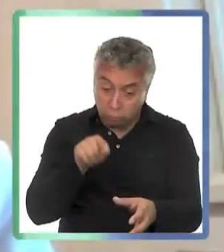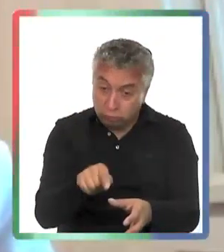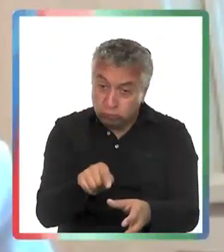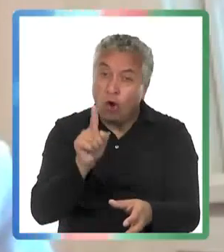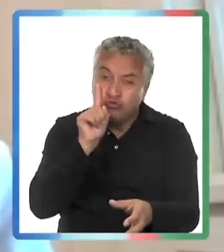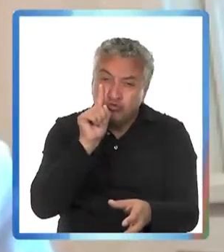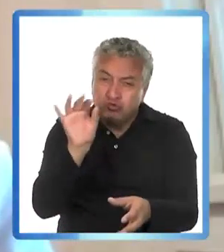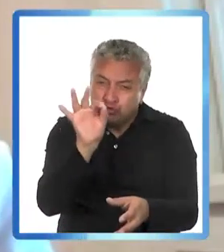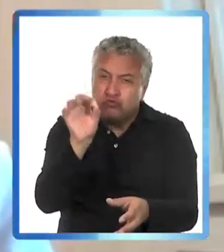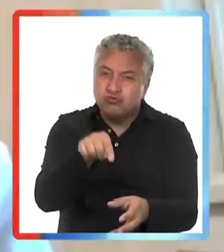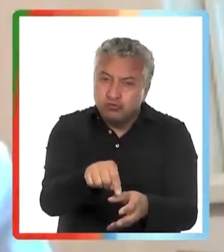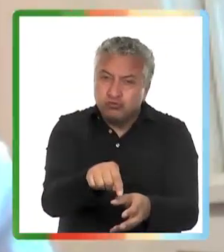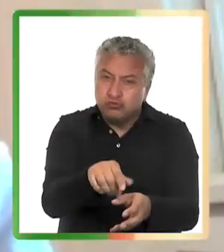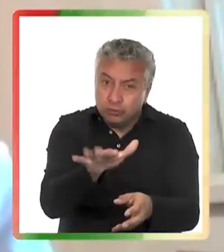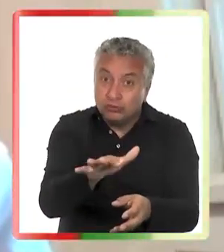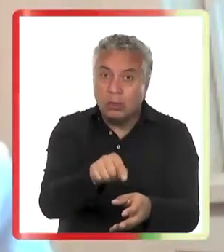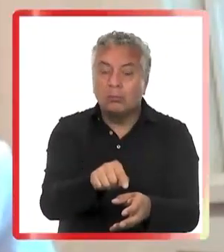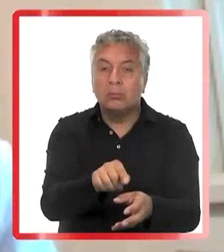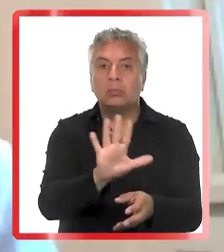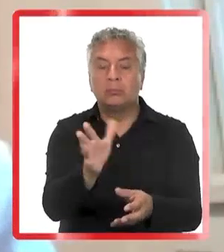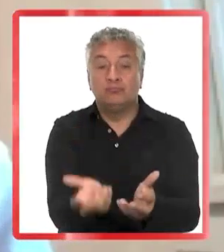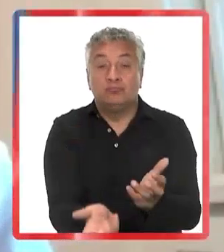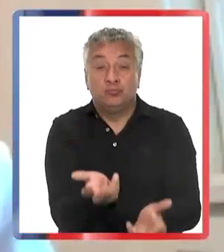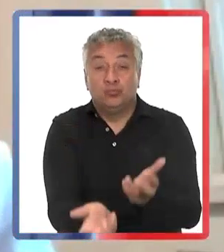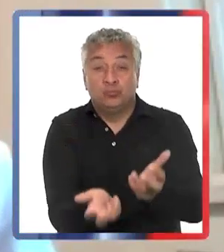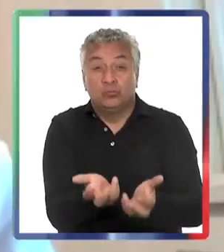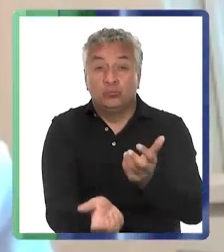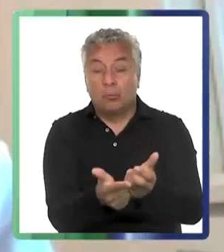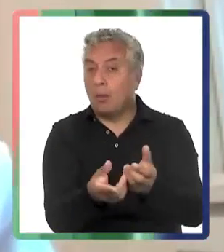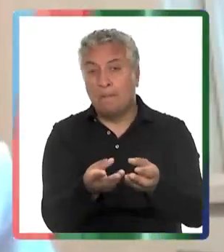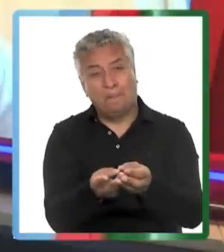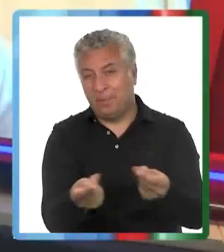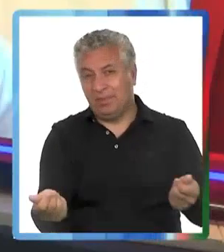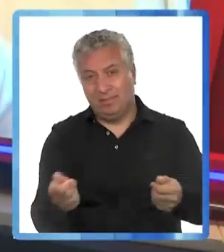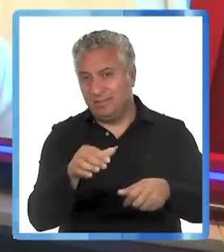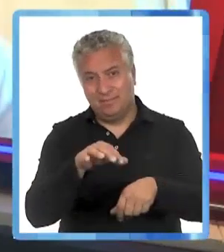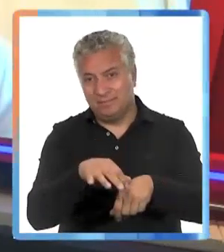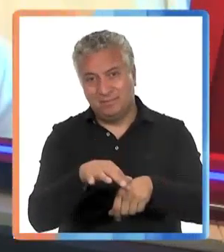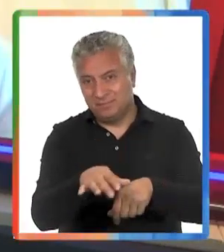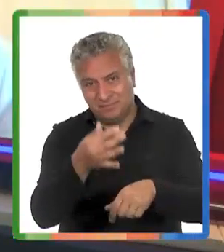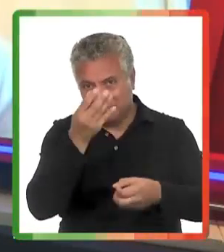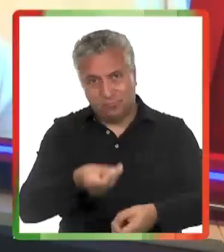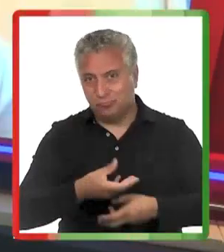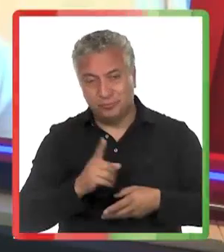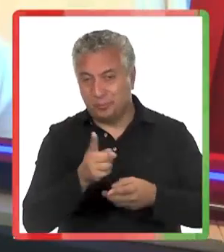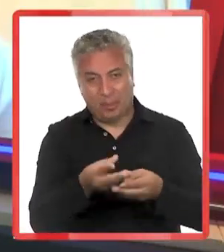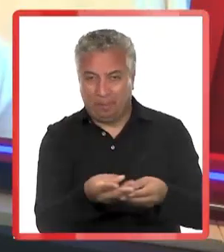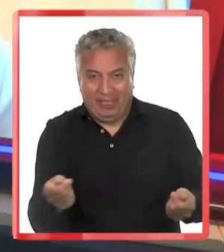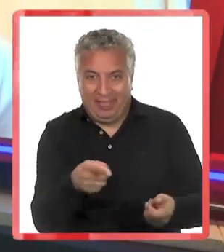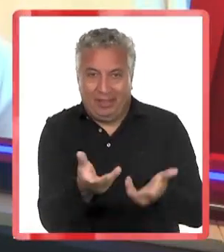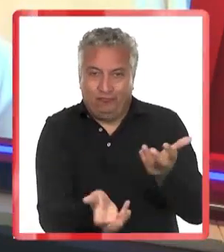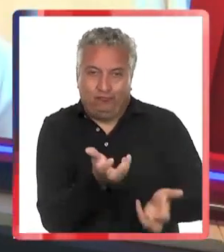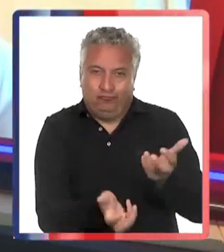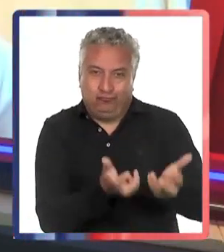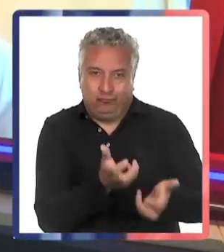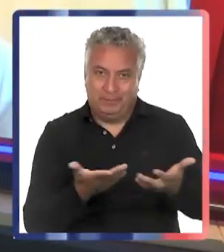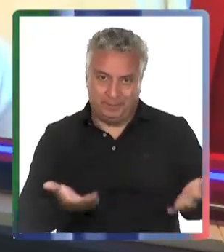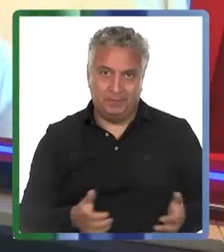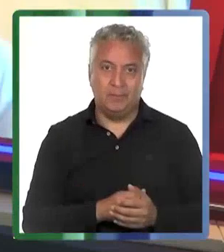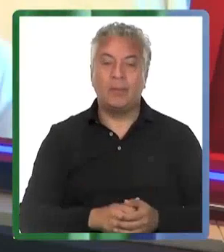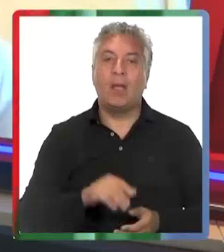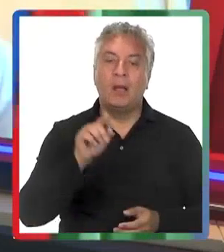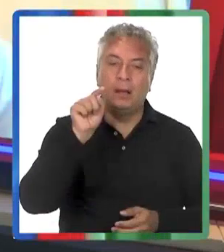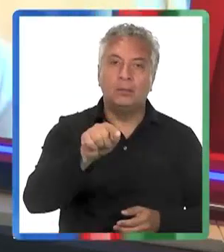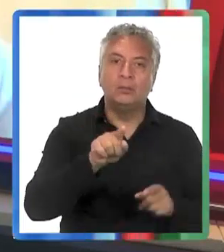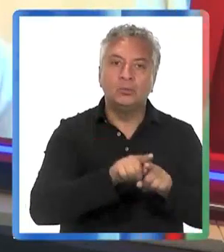cocción, adecuada cocción, destruye tanto virus como bacterias. Hemos hablado, doctor, de las personas que crían aves, pero también podríamos hablar,